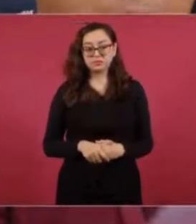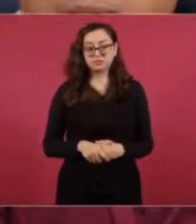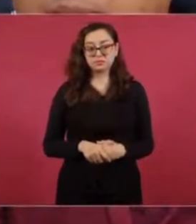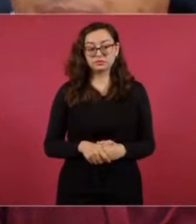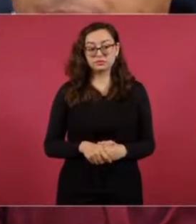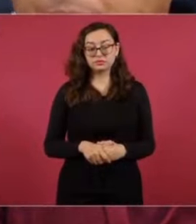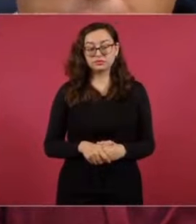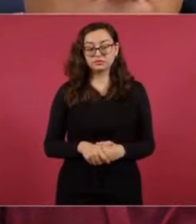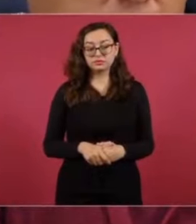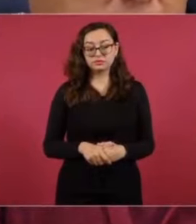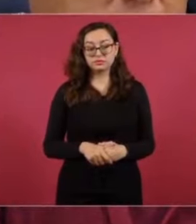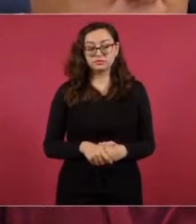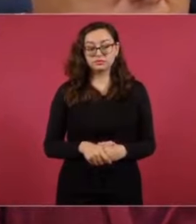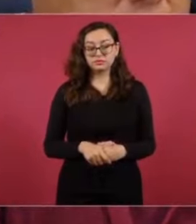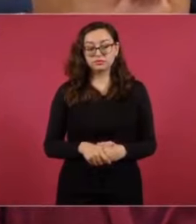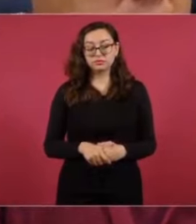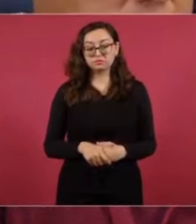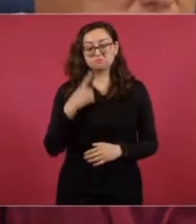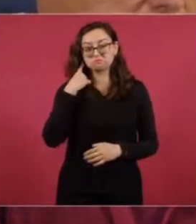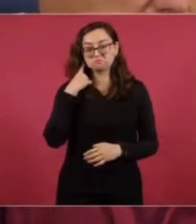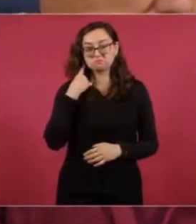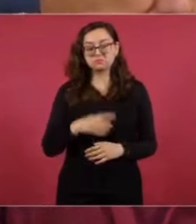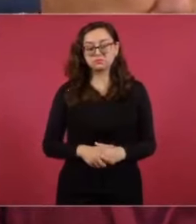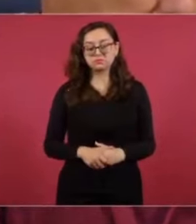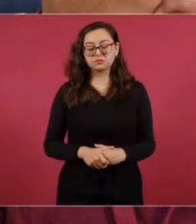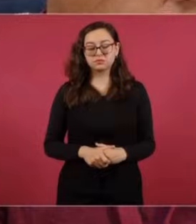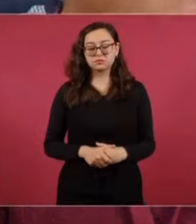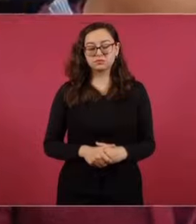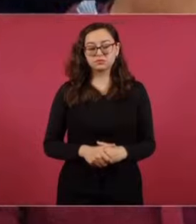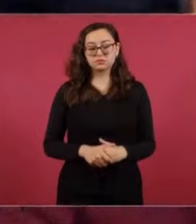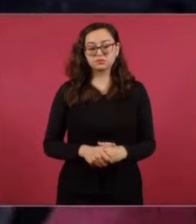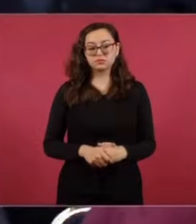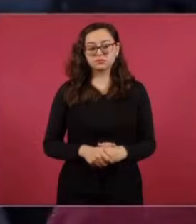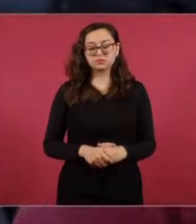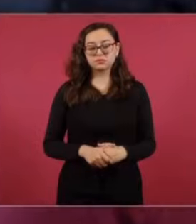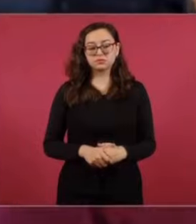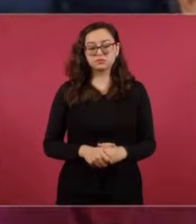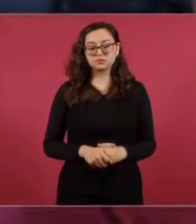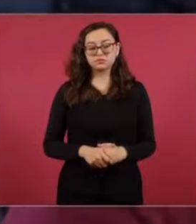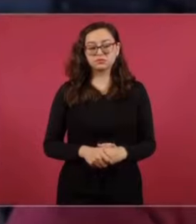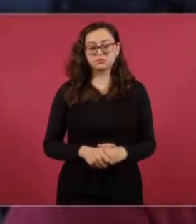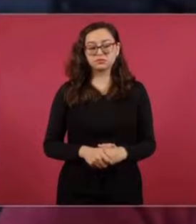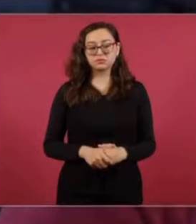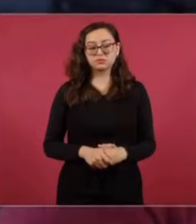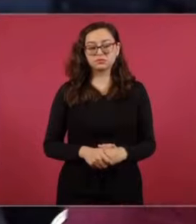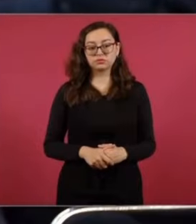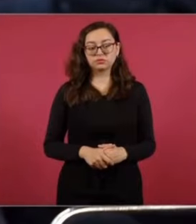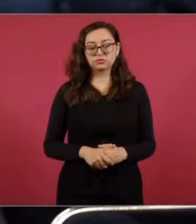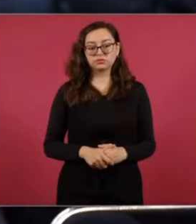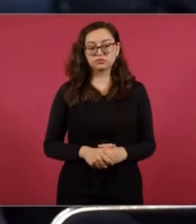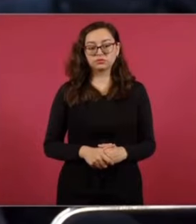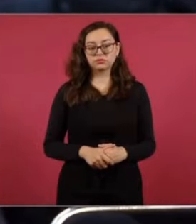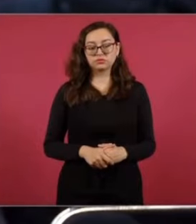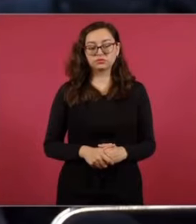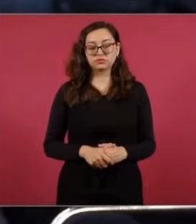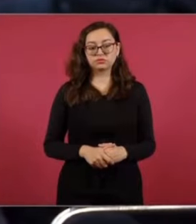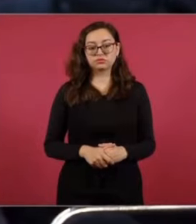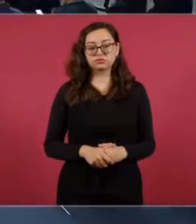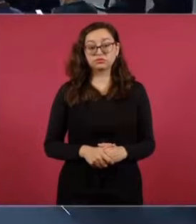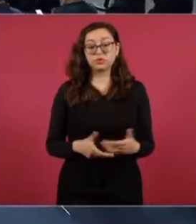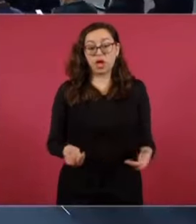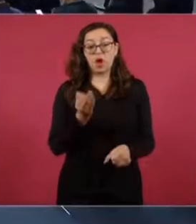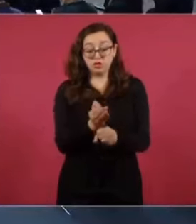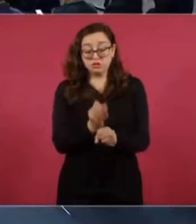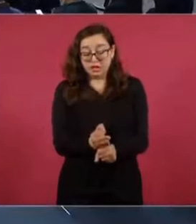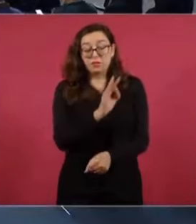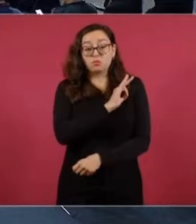país con estos acontecimientos? ¿El cambio de situación legal o calidad legal de Ovidio, la entrega o detención, o como haya sucedido, según se esclarezca, desarticulado completamente, independientemente? Lo que le puedo decir